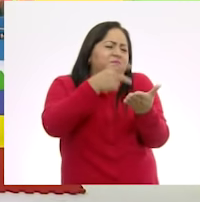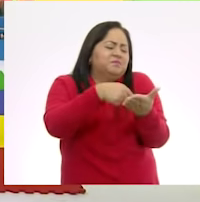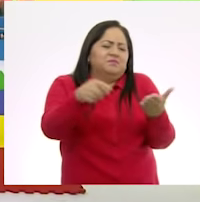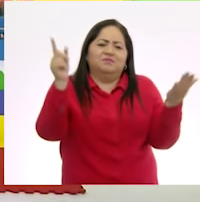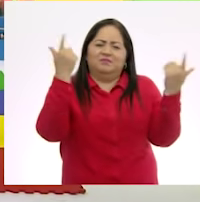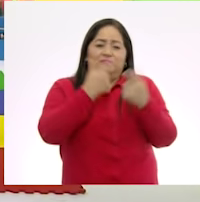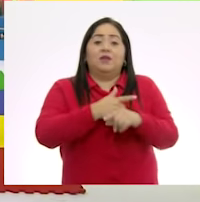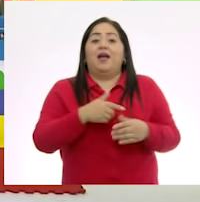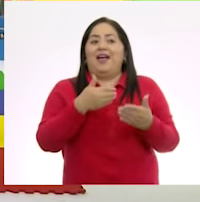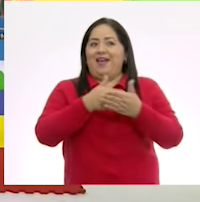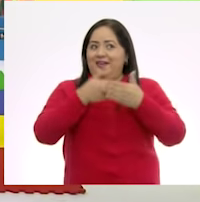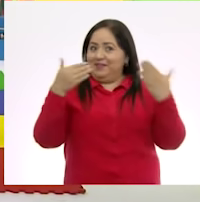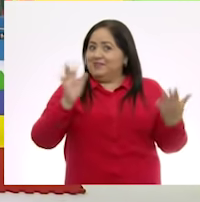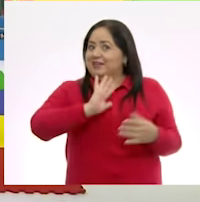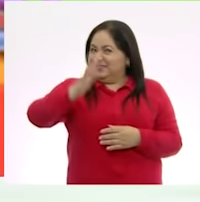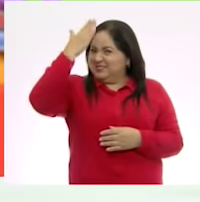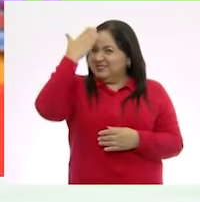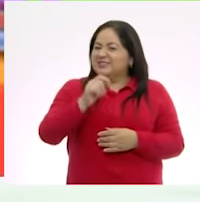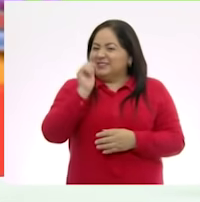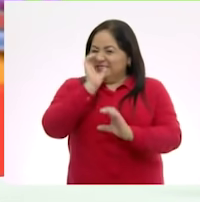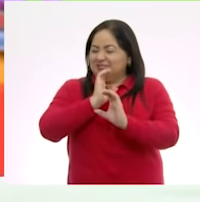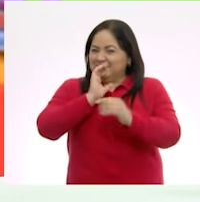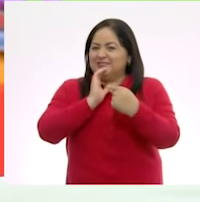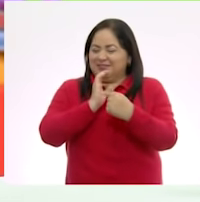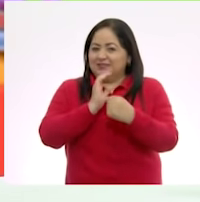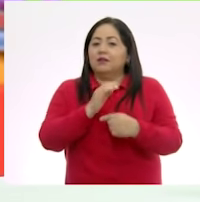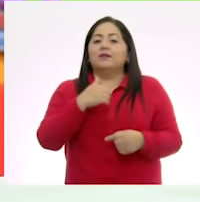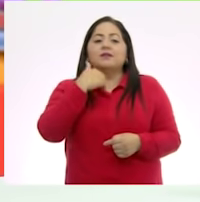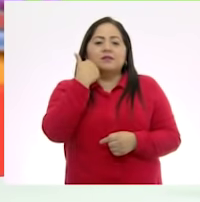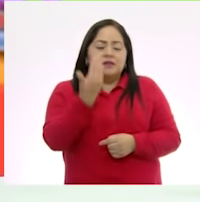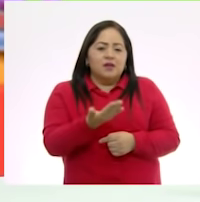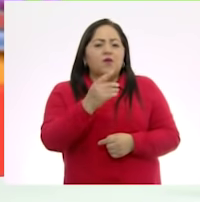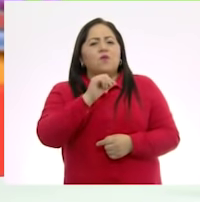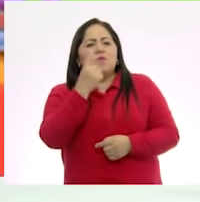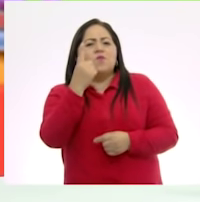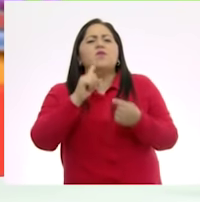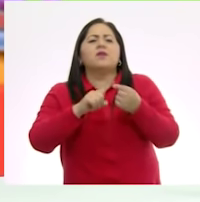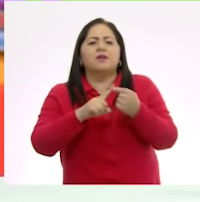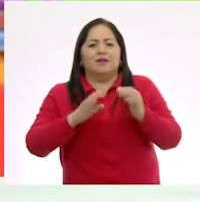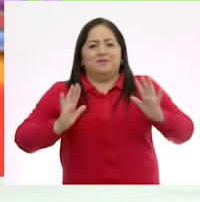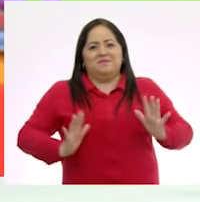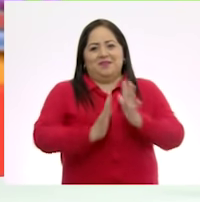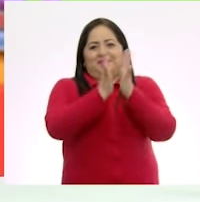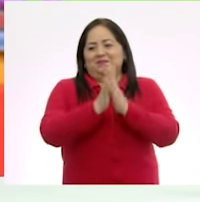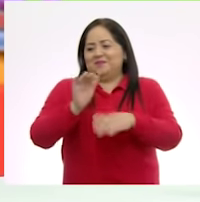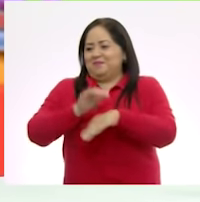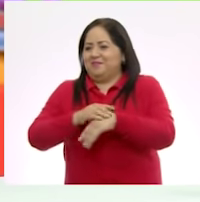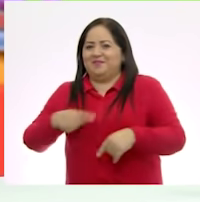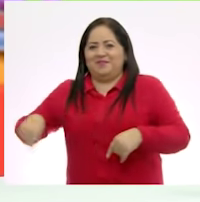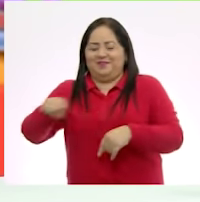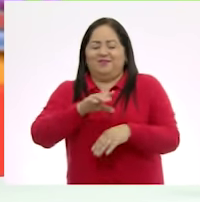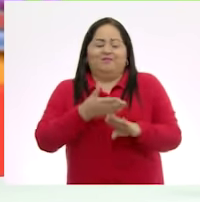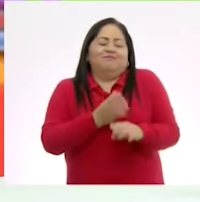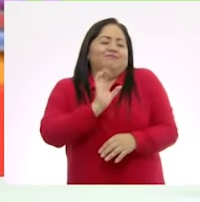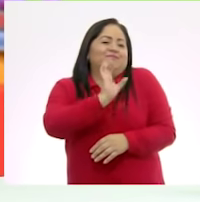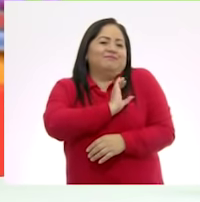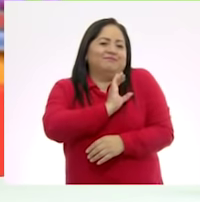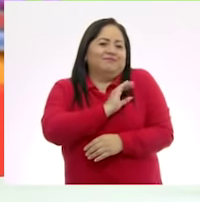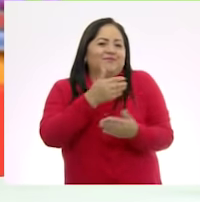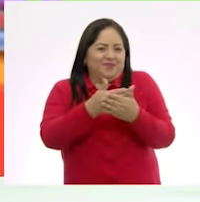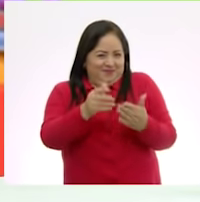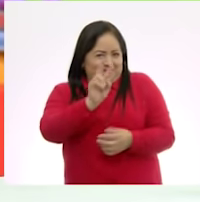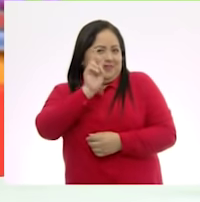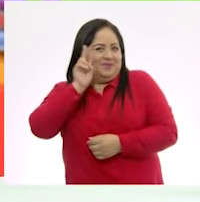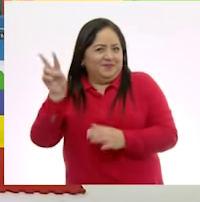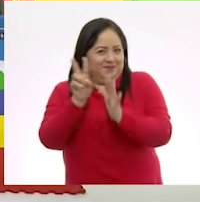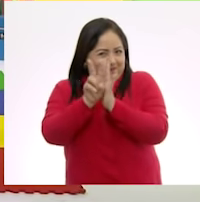ya sabemos lo que es una canción, les quiero compartir una en la que participaron mis amigas y amigos muy queridos. ¡Vamos a verlos